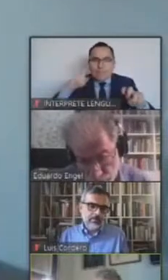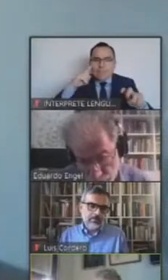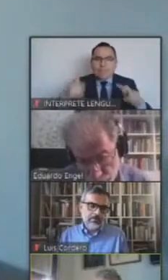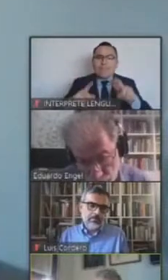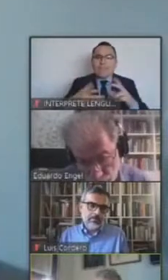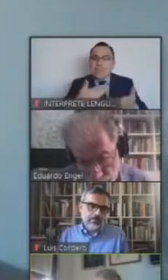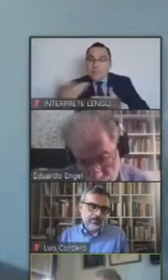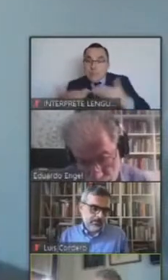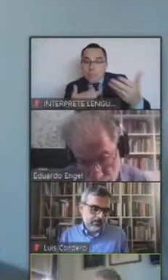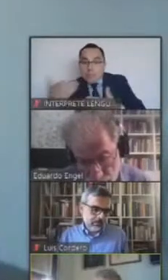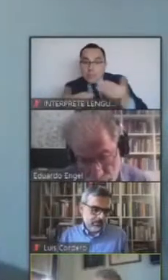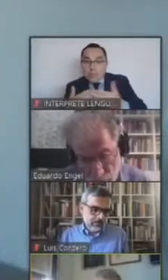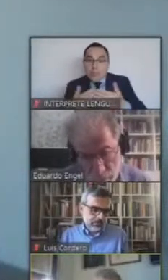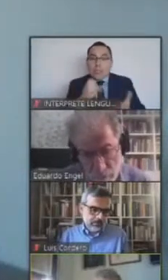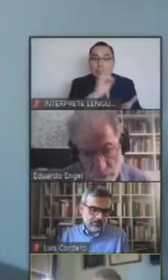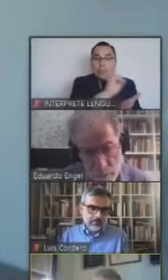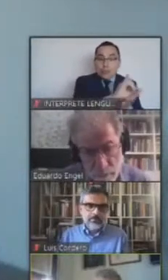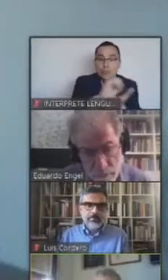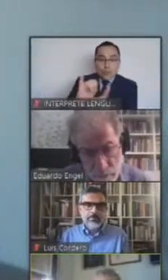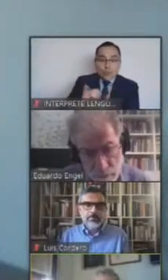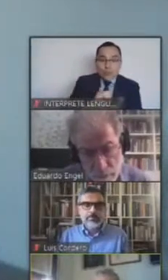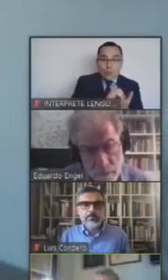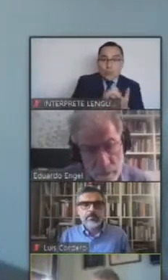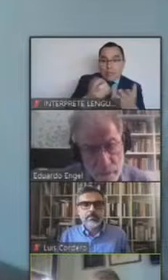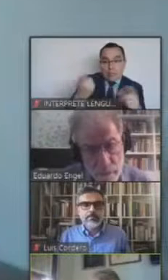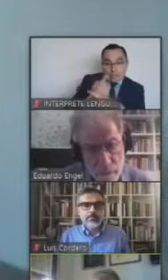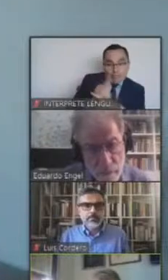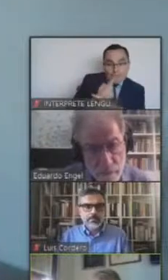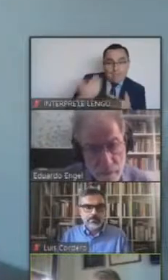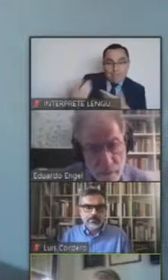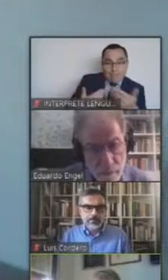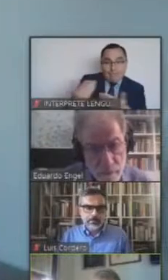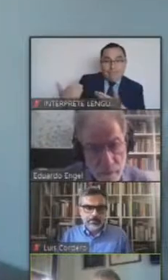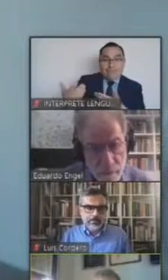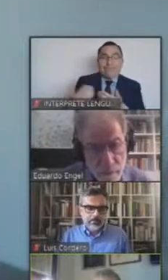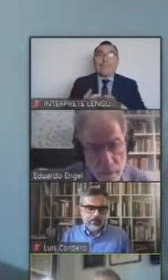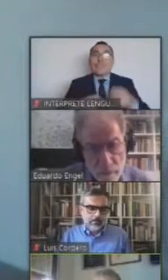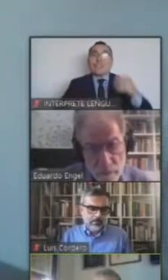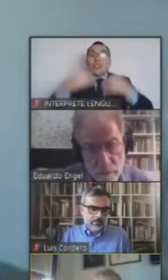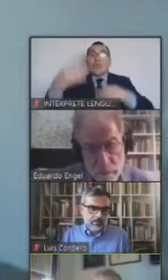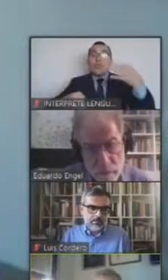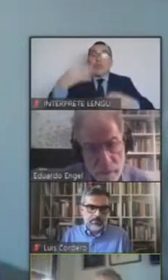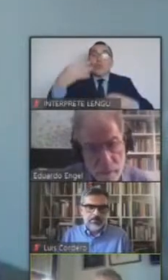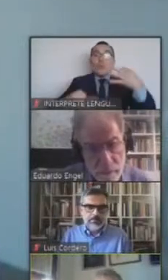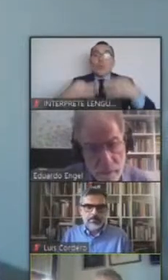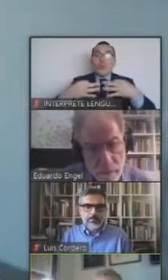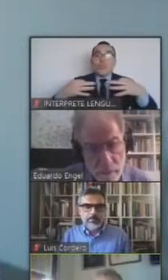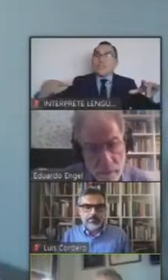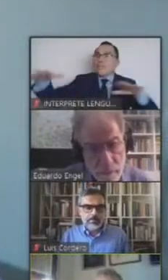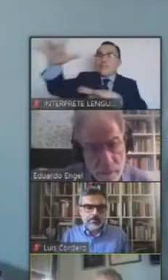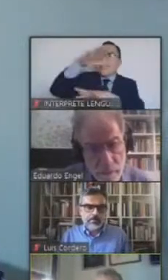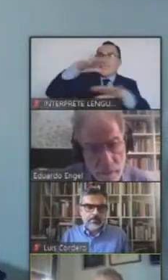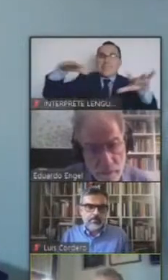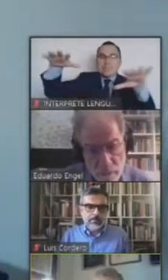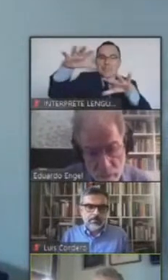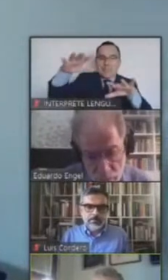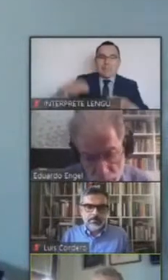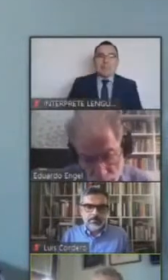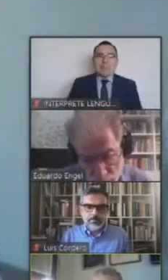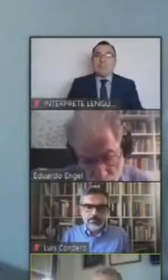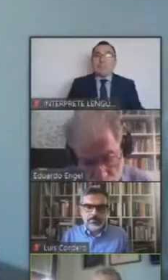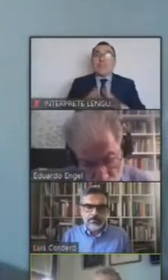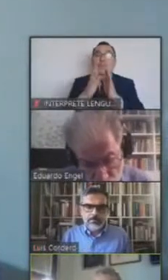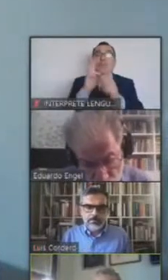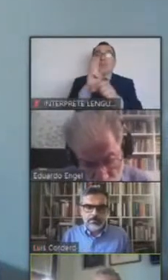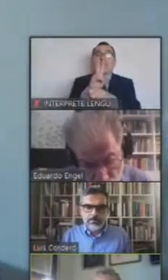participación, institucionalidad para el diálogo y justicia ambiental. Profesor